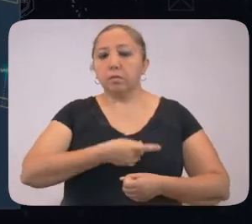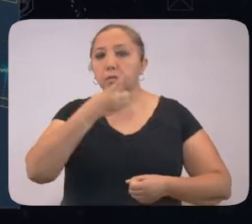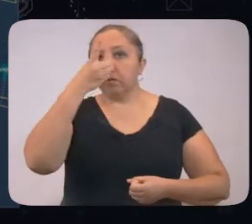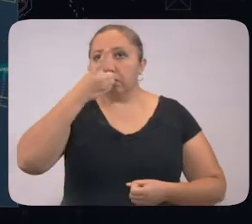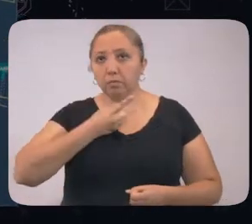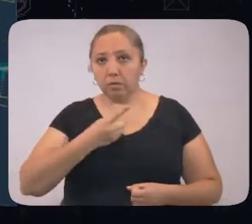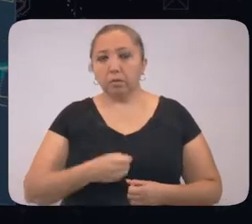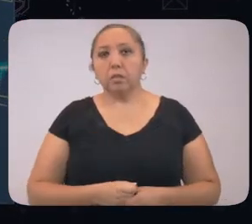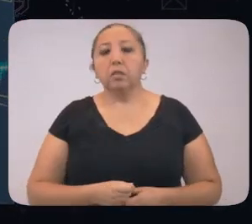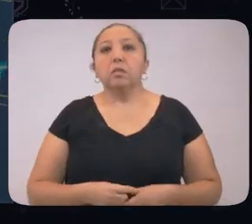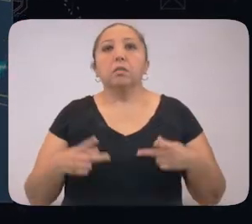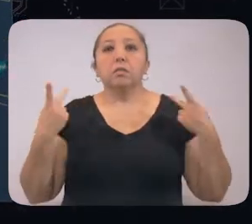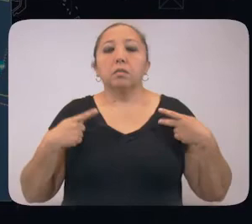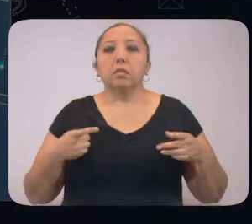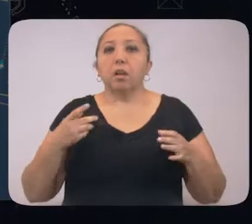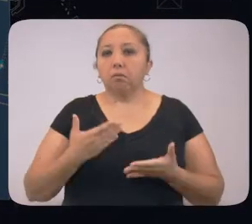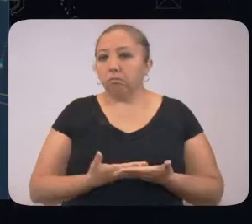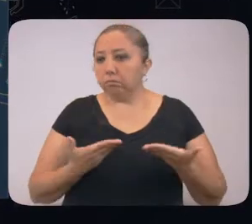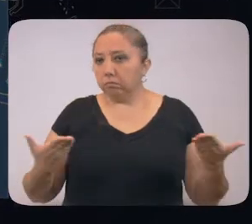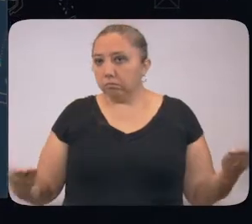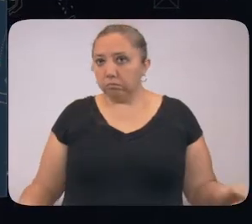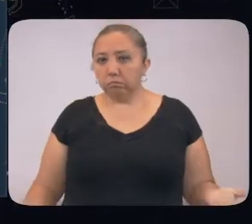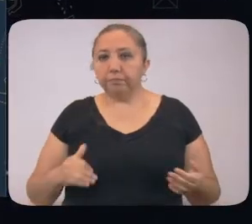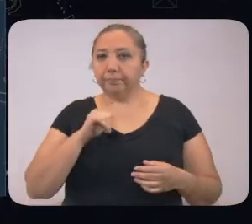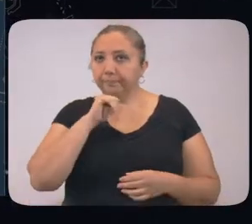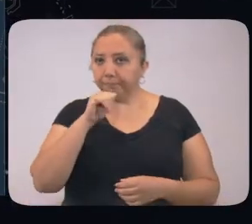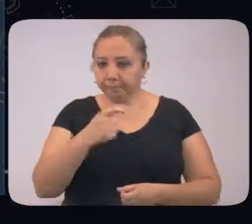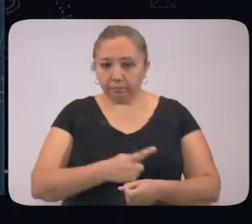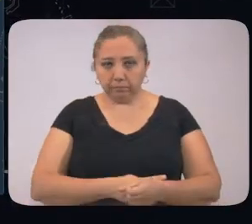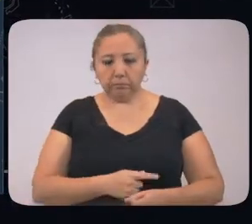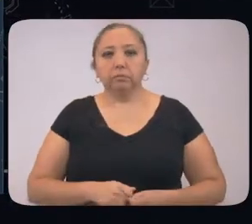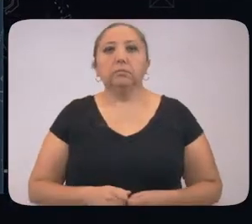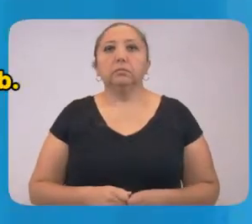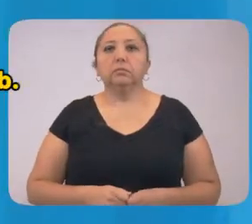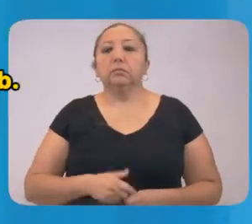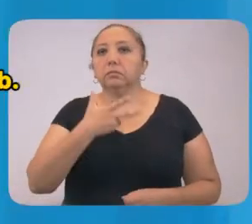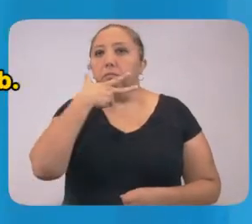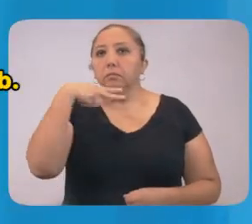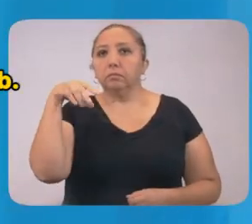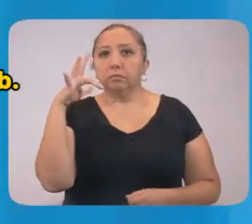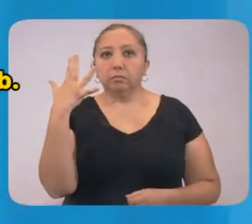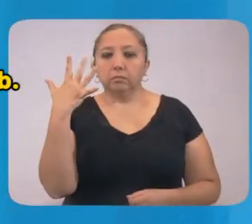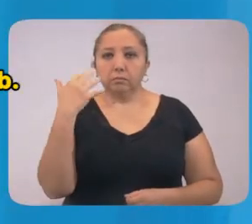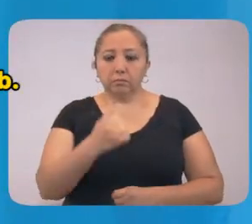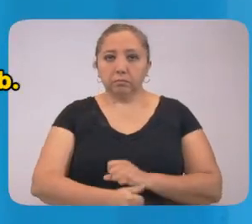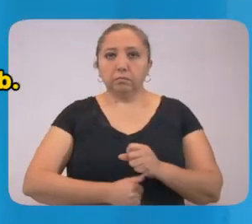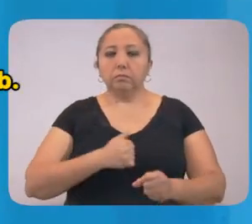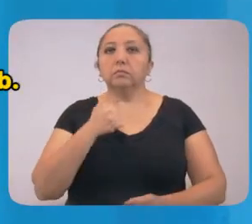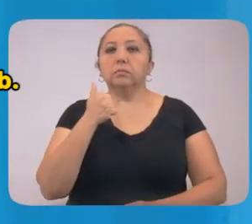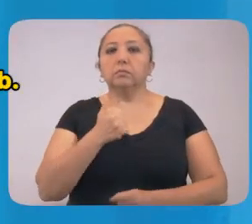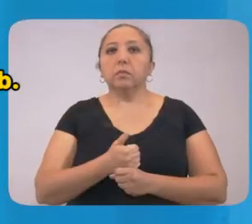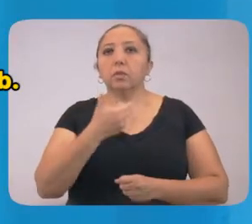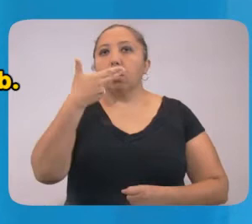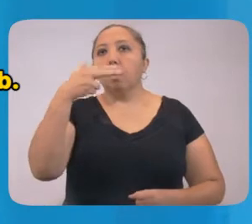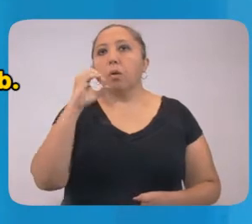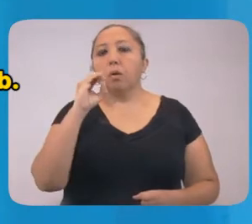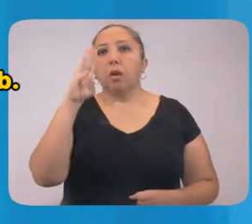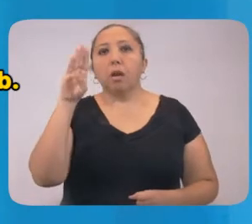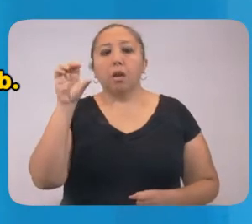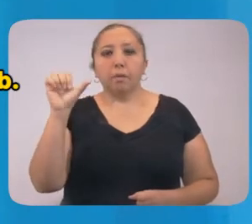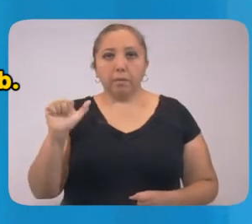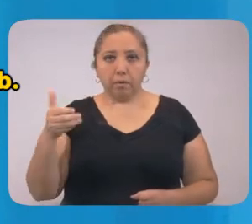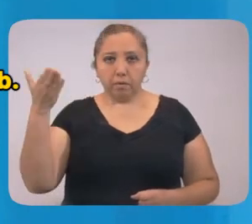diabetes sus contactos hasta el momento se reportan a sintomáticos hombre de 50 años de edad dejó cava con